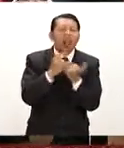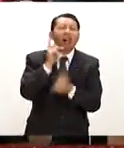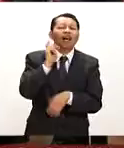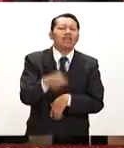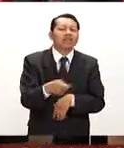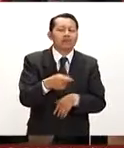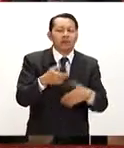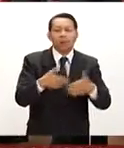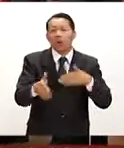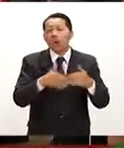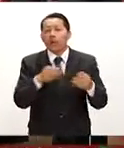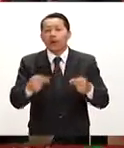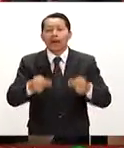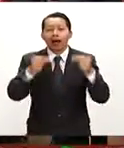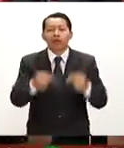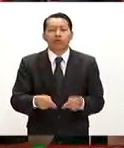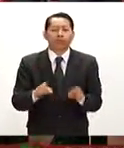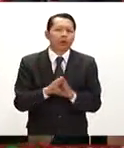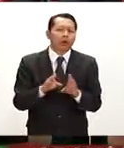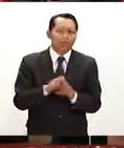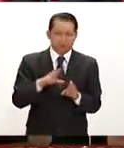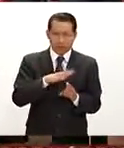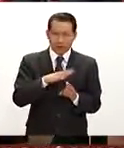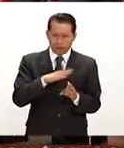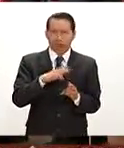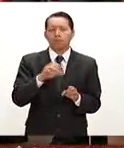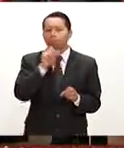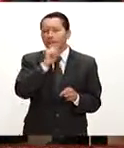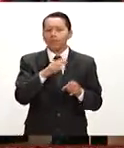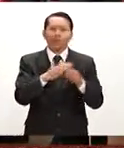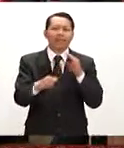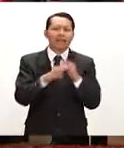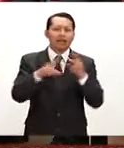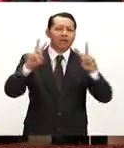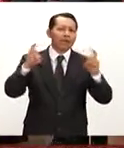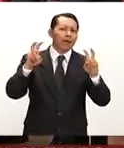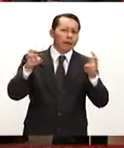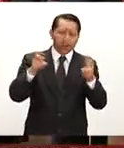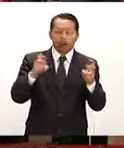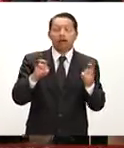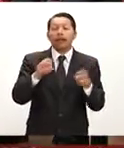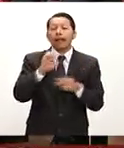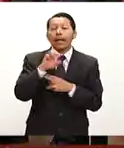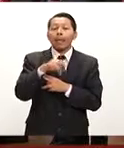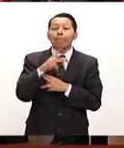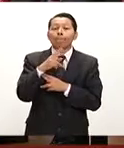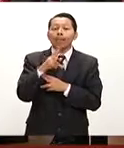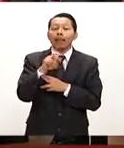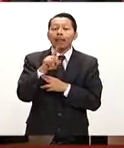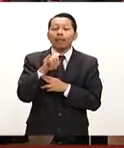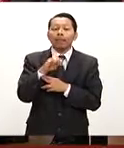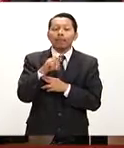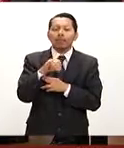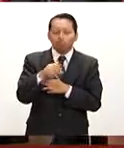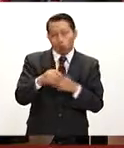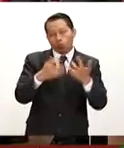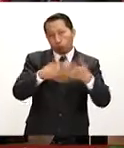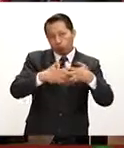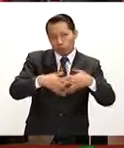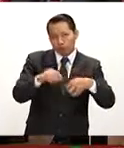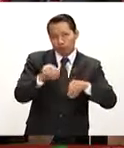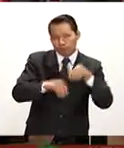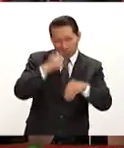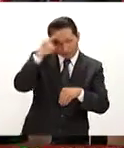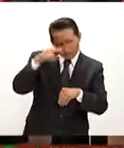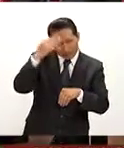hecho del modelo de negocio. Tienen esta columna de materias que se llama del emprendimiento, para que sepan en qué y cómo pueden trabajar en la música.